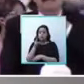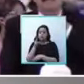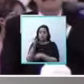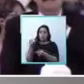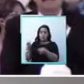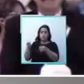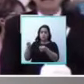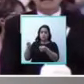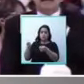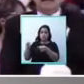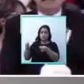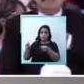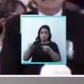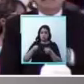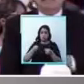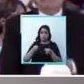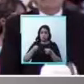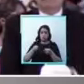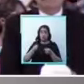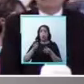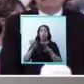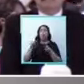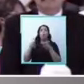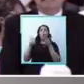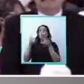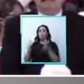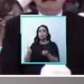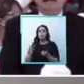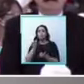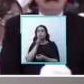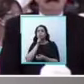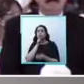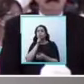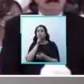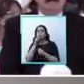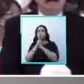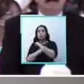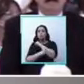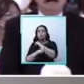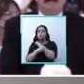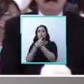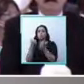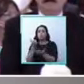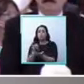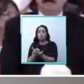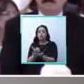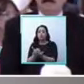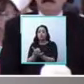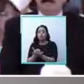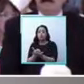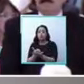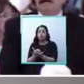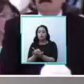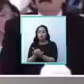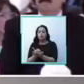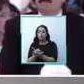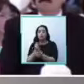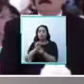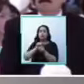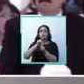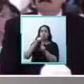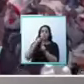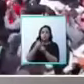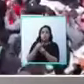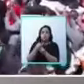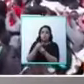infraestructura. Por ello es importante que Honduras se está abriendo al mercado internacional, a otro tipo de relaciones, no solamente con los norteamericanos. Hacía